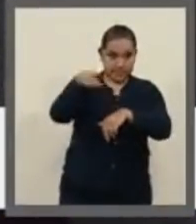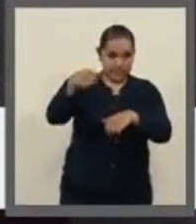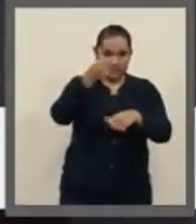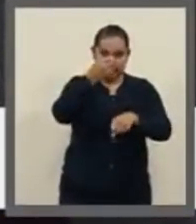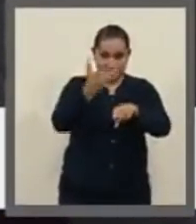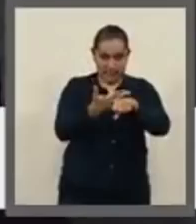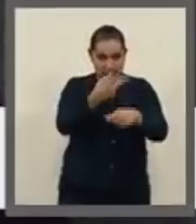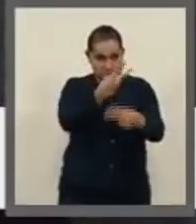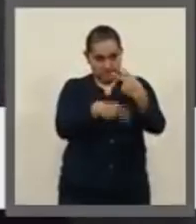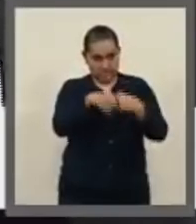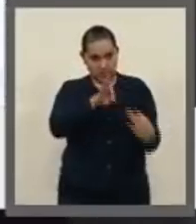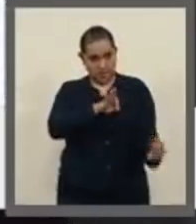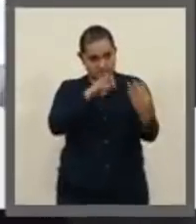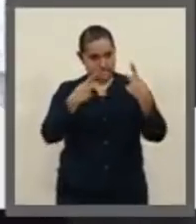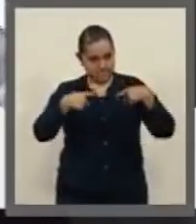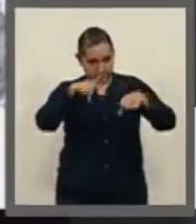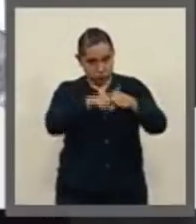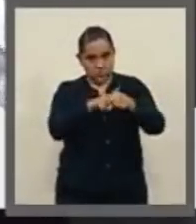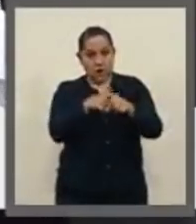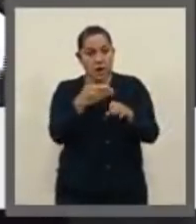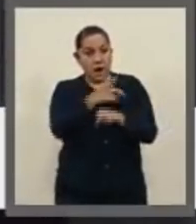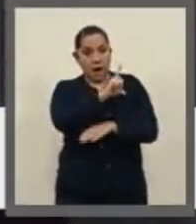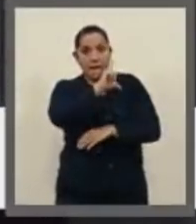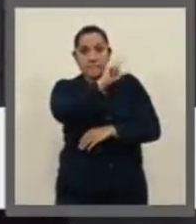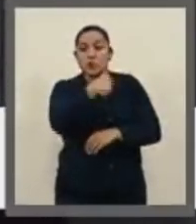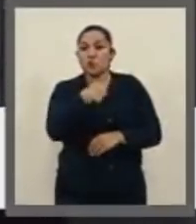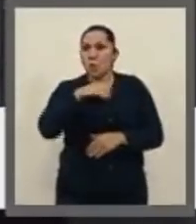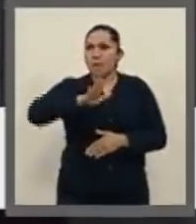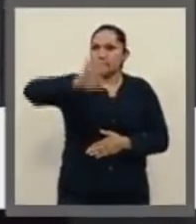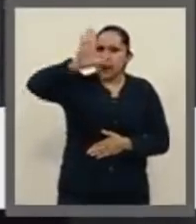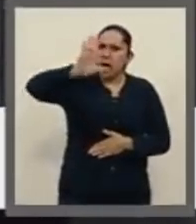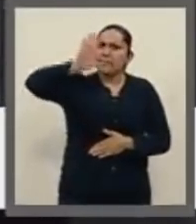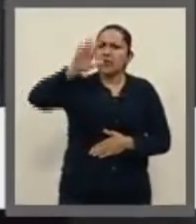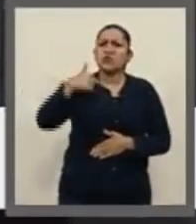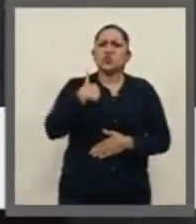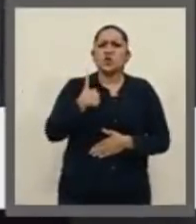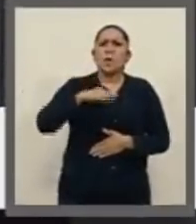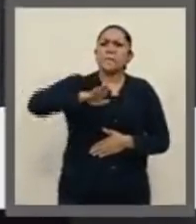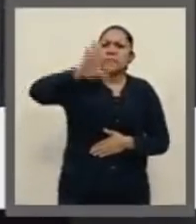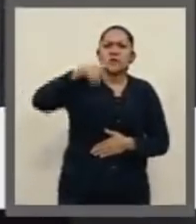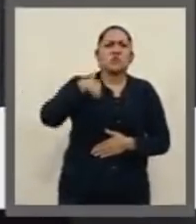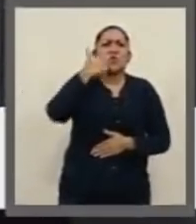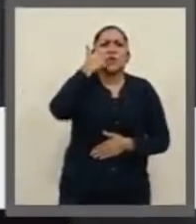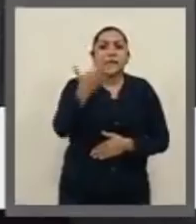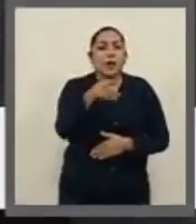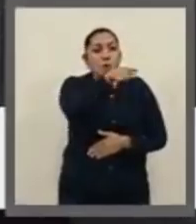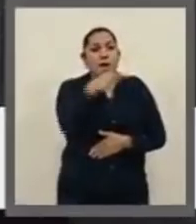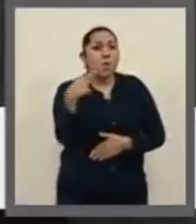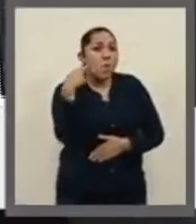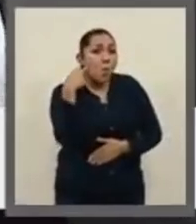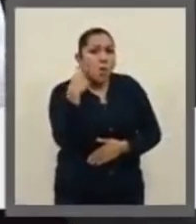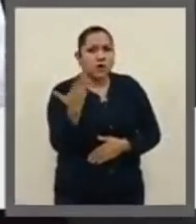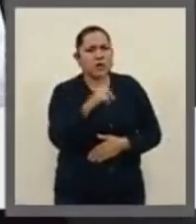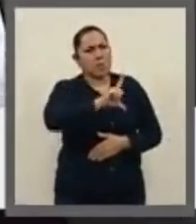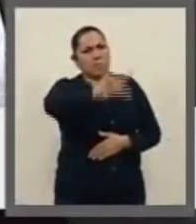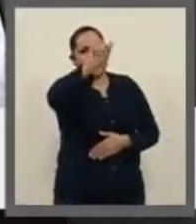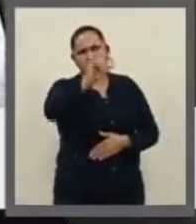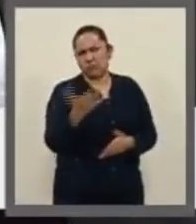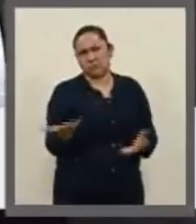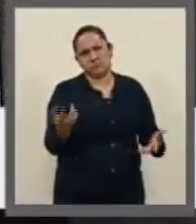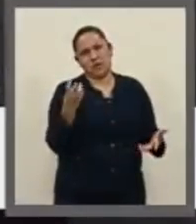porque lo que usted dijo cuando estaba retirándose el funcionario, yo quería que él lo oyera, porque estuvo de verdad faltándonos